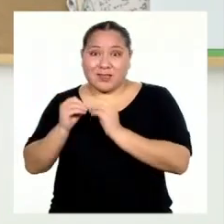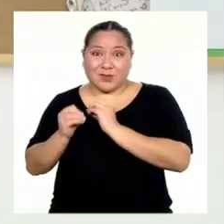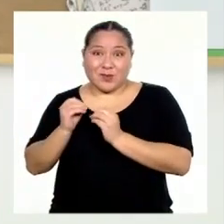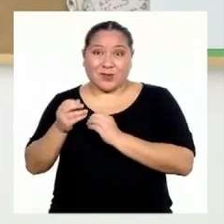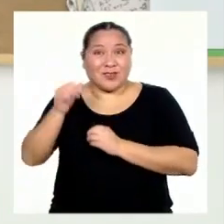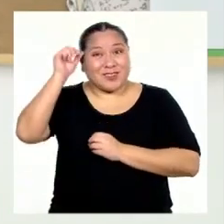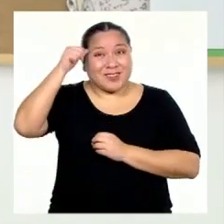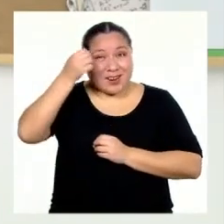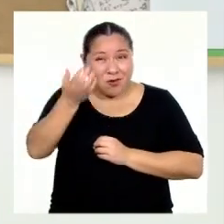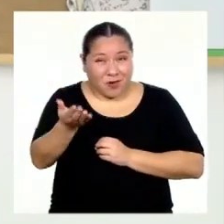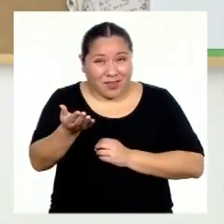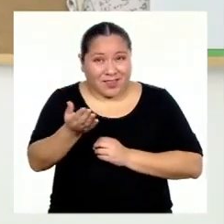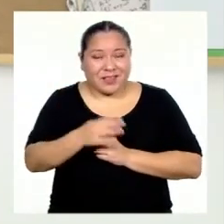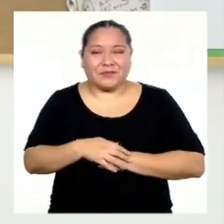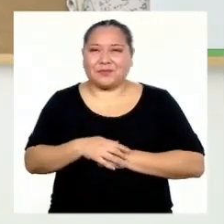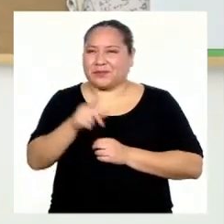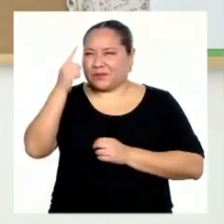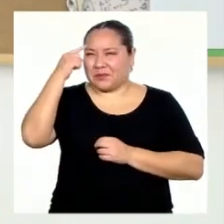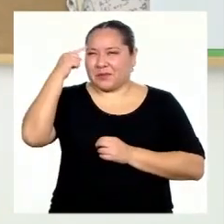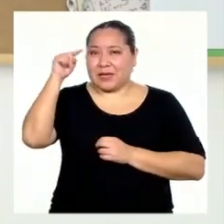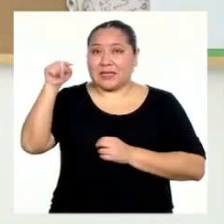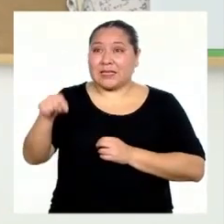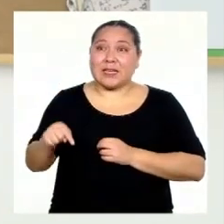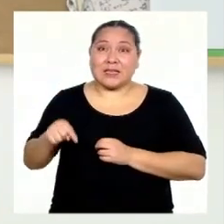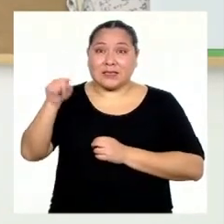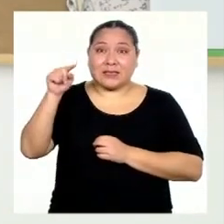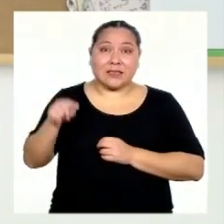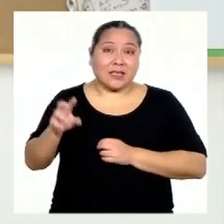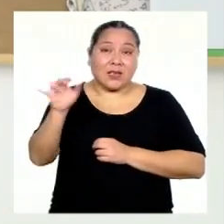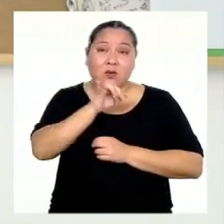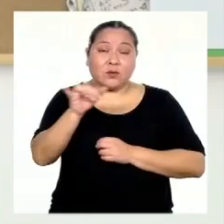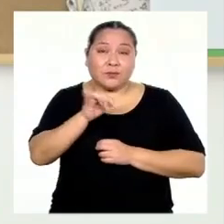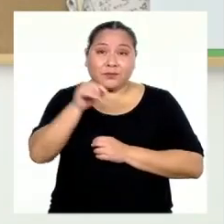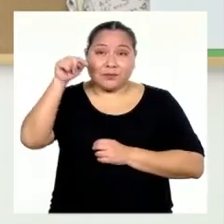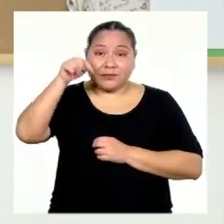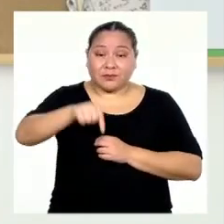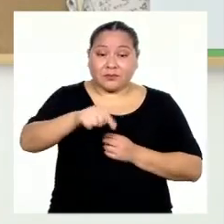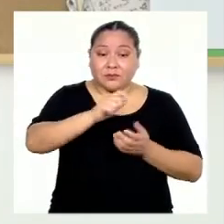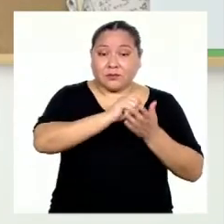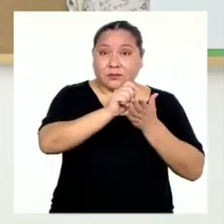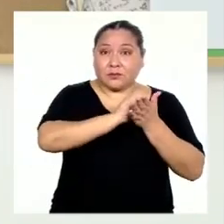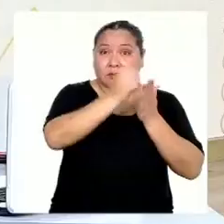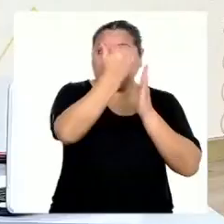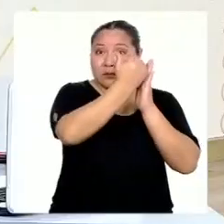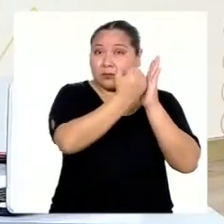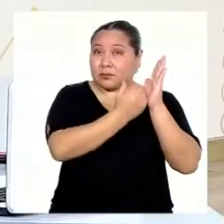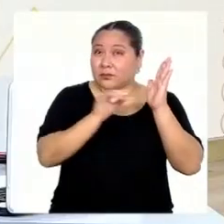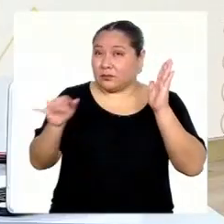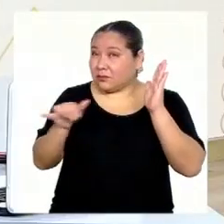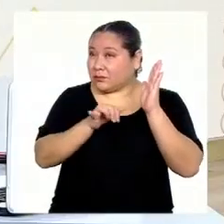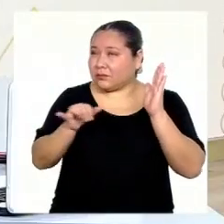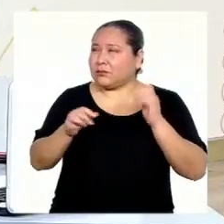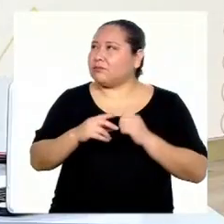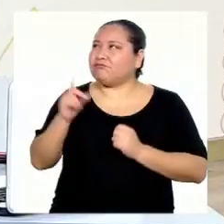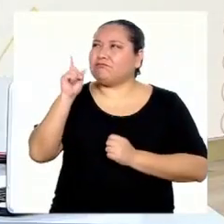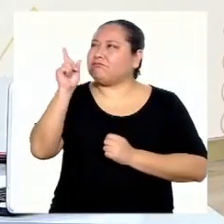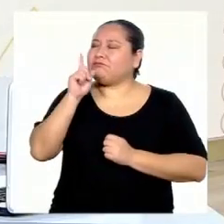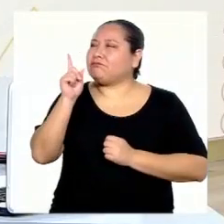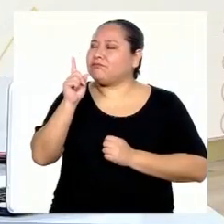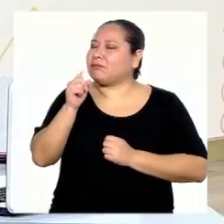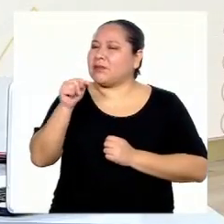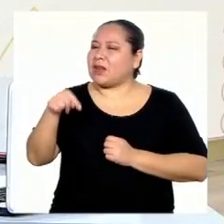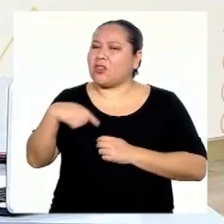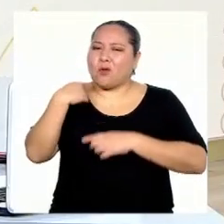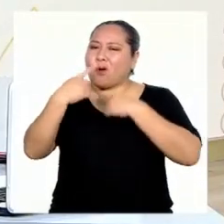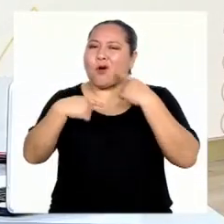¿Lo recuerdan? ¿Creen que vamos a tener que hacer lo mismo para nuestro texto instructivo? No lo creo, porque no vamos